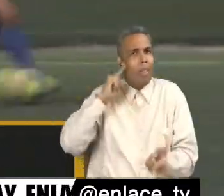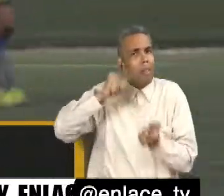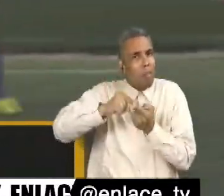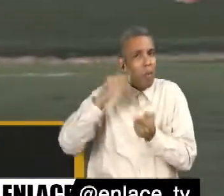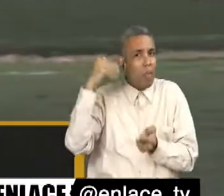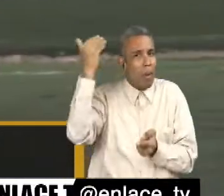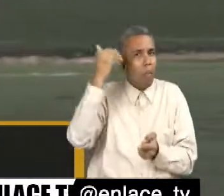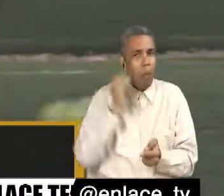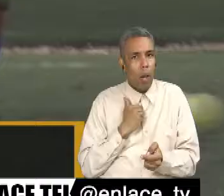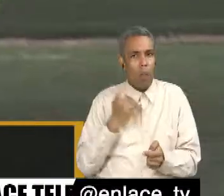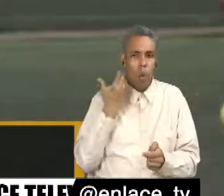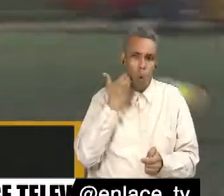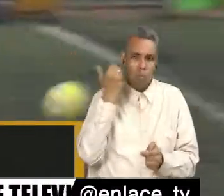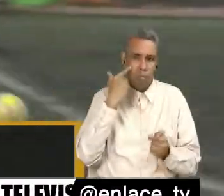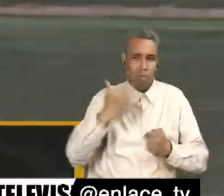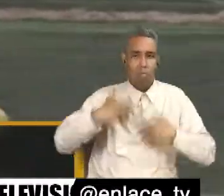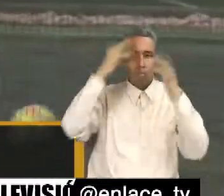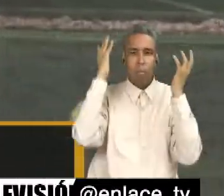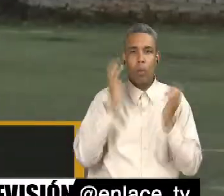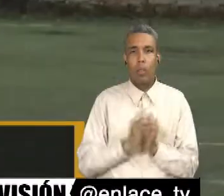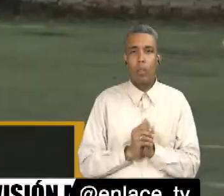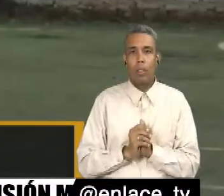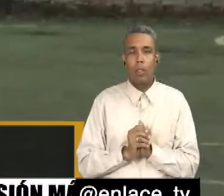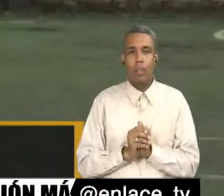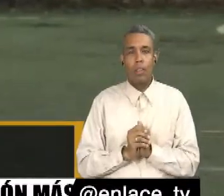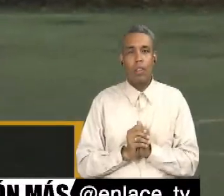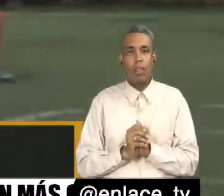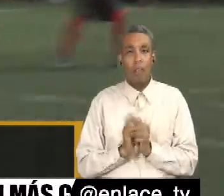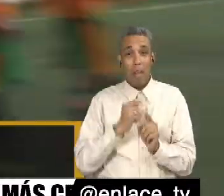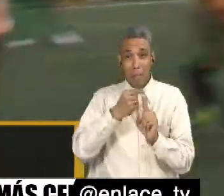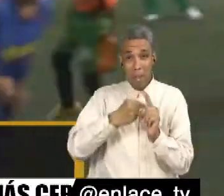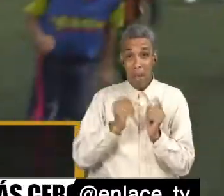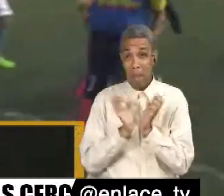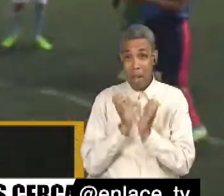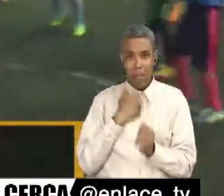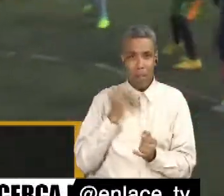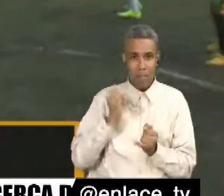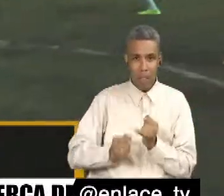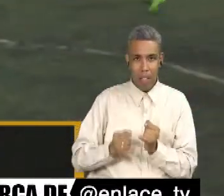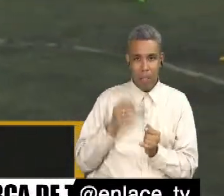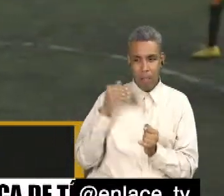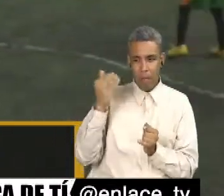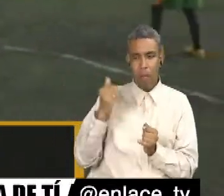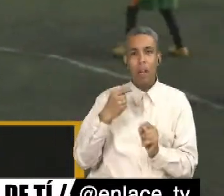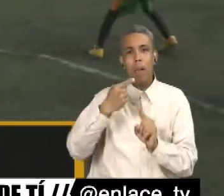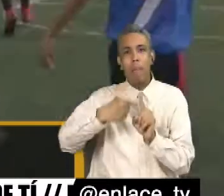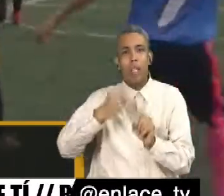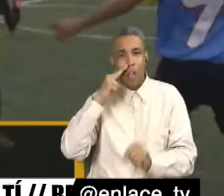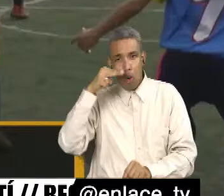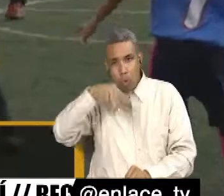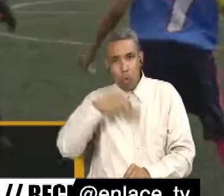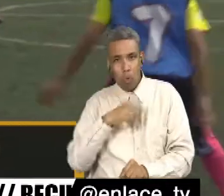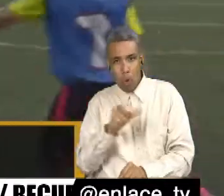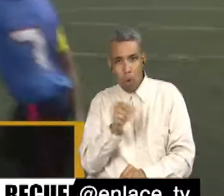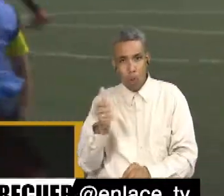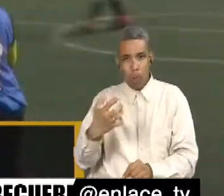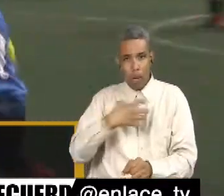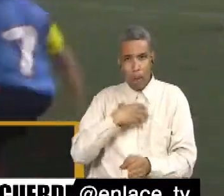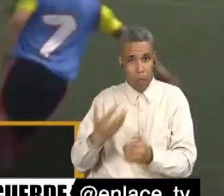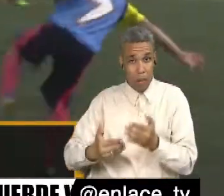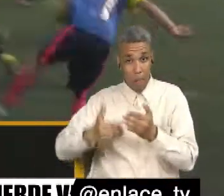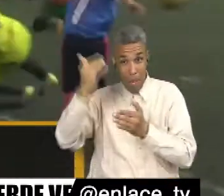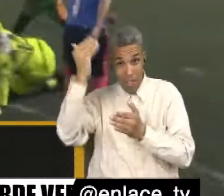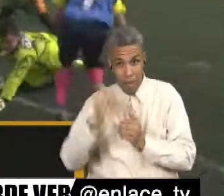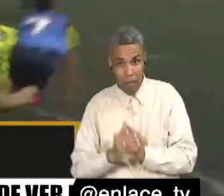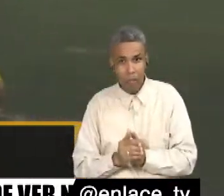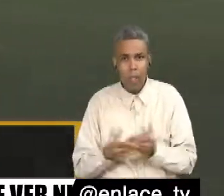La inauguración del torneo se cumplirá terminando el mes de mayo y el torneo iniciará en el mes de junio. El desarrollo del mismo se cumplirá